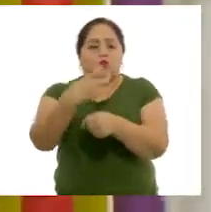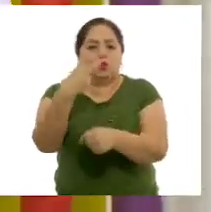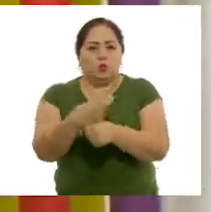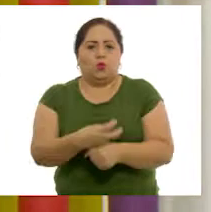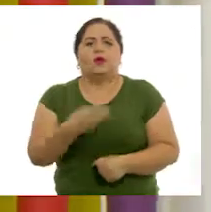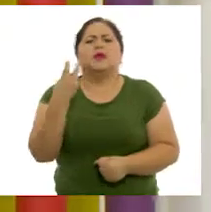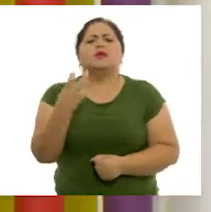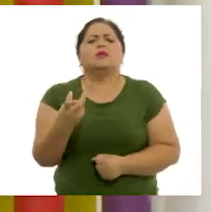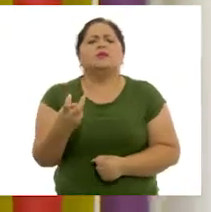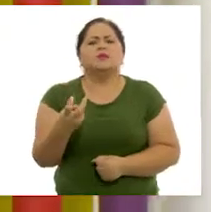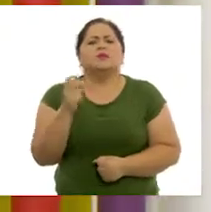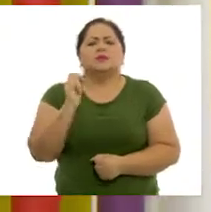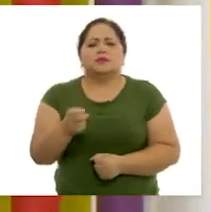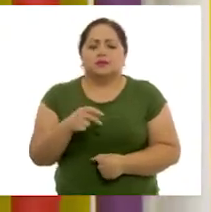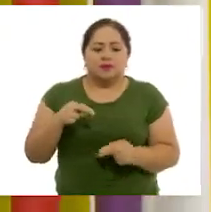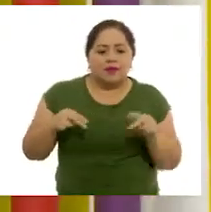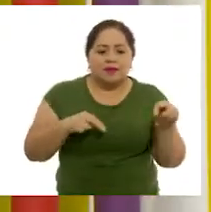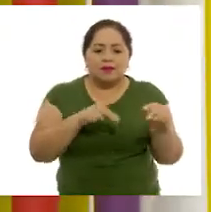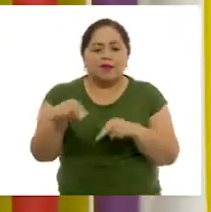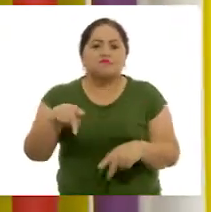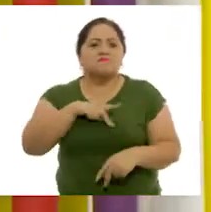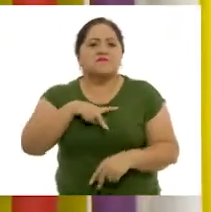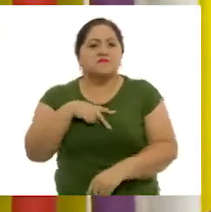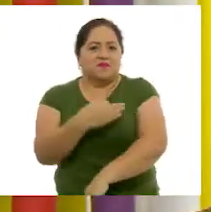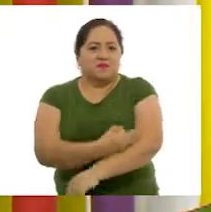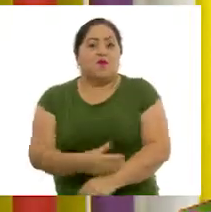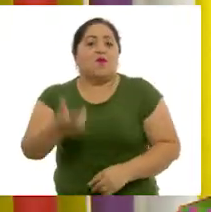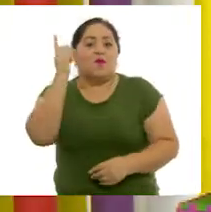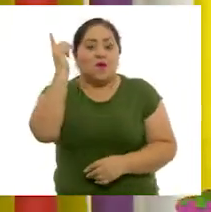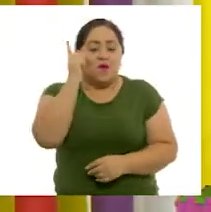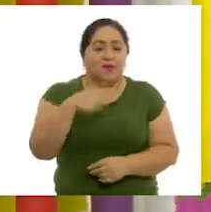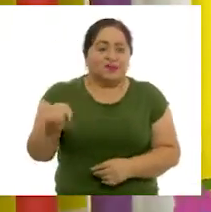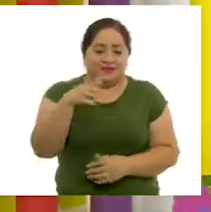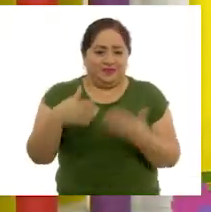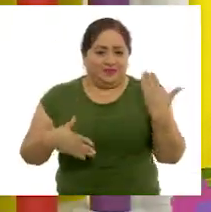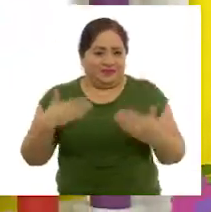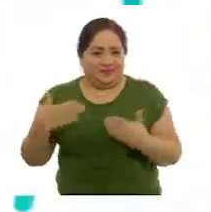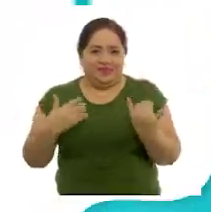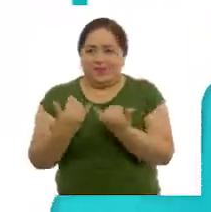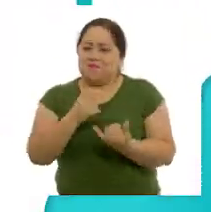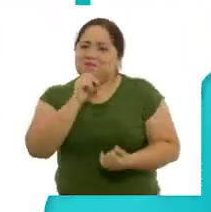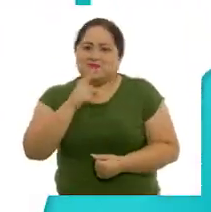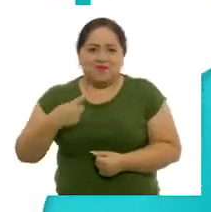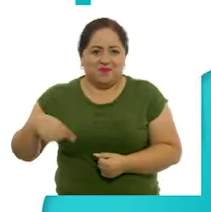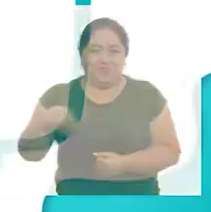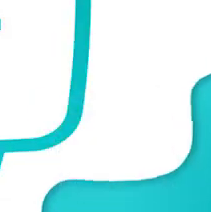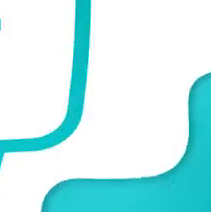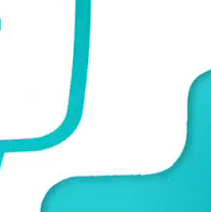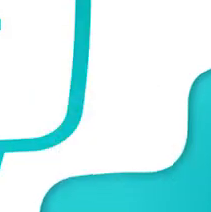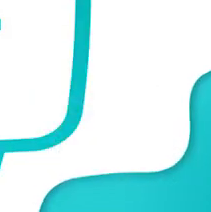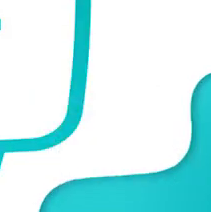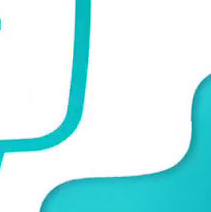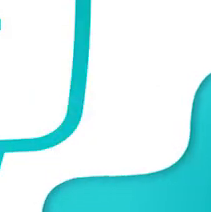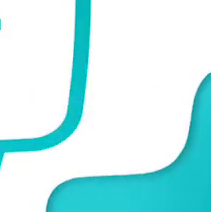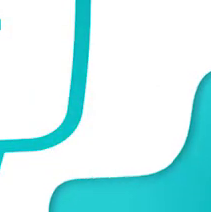grado. Esto fue Los Andares de mi Familia. Esperemos que lo hayan disfrutado tanto como nosotros.